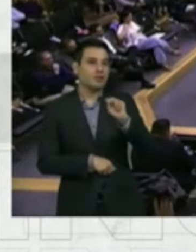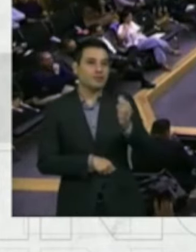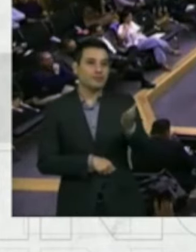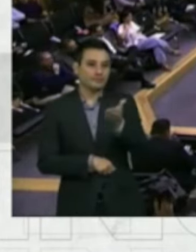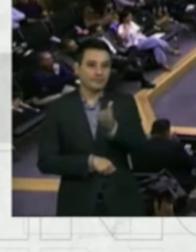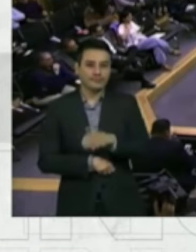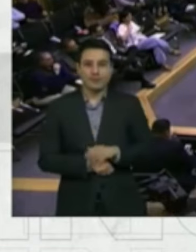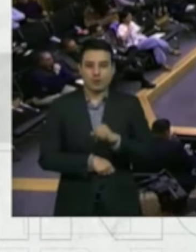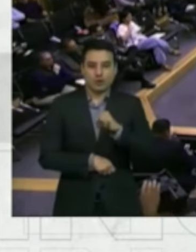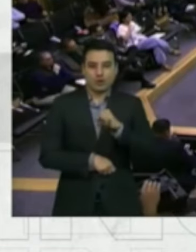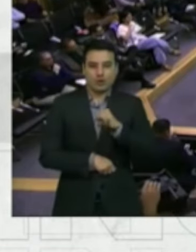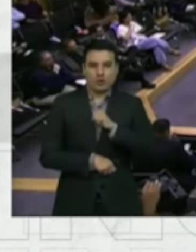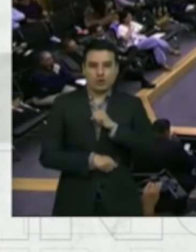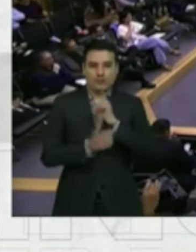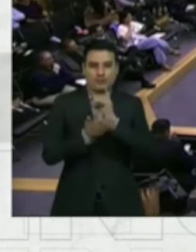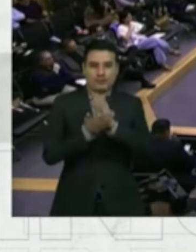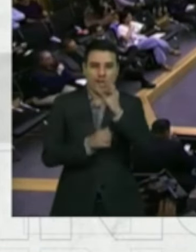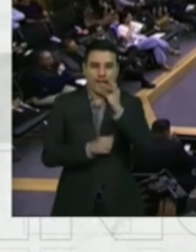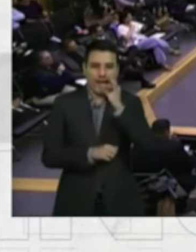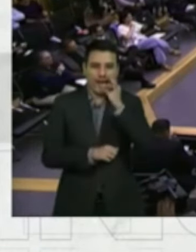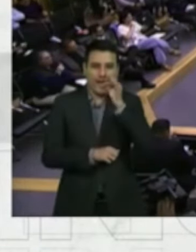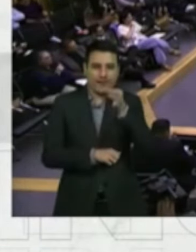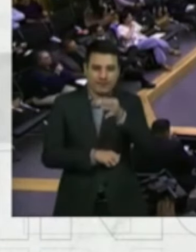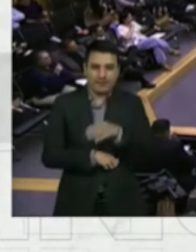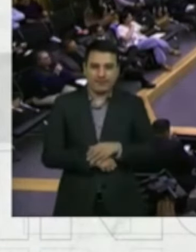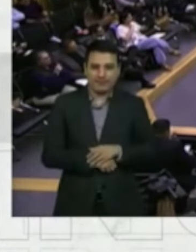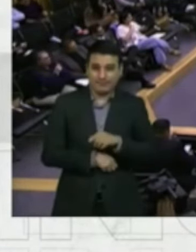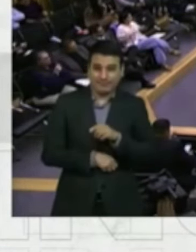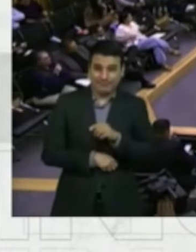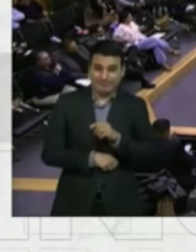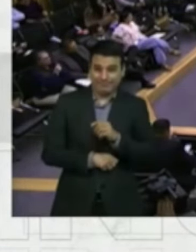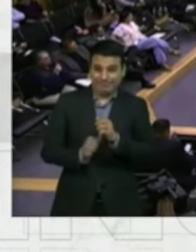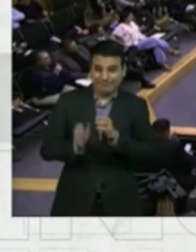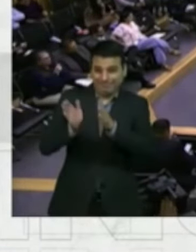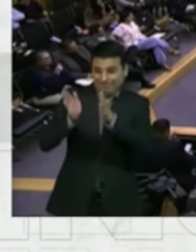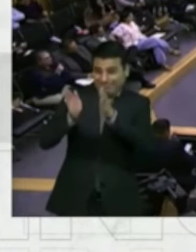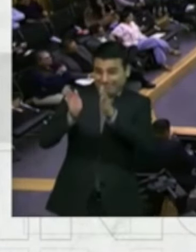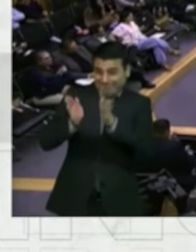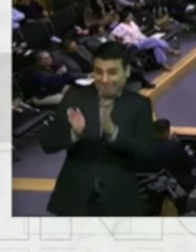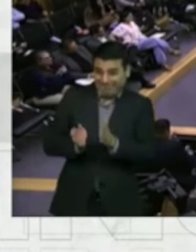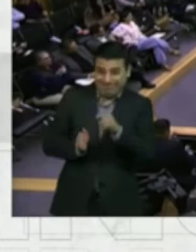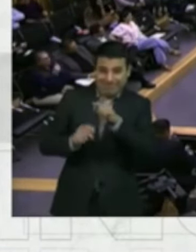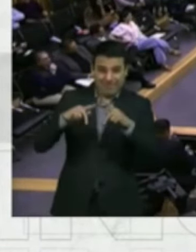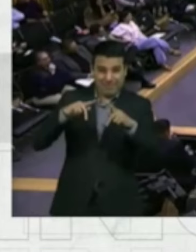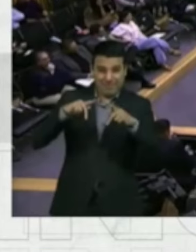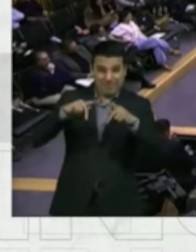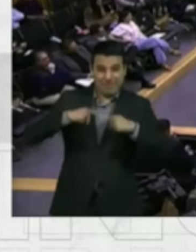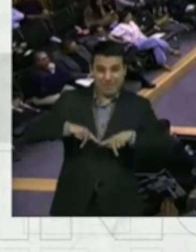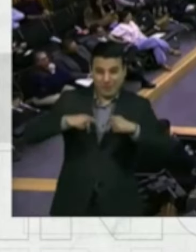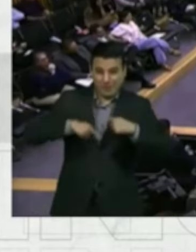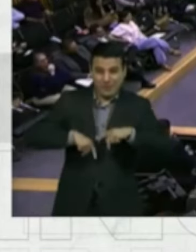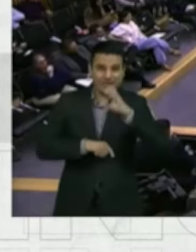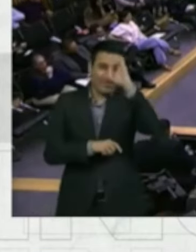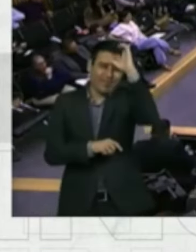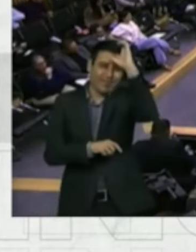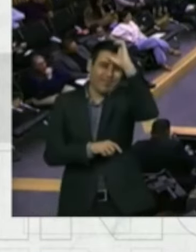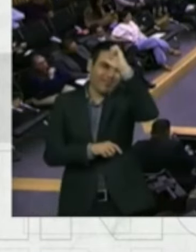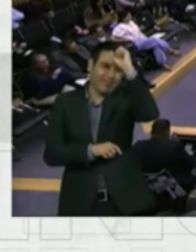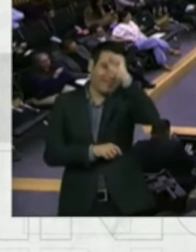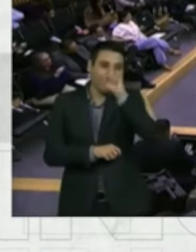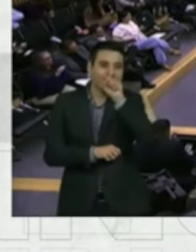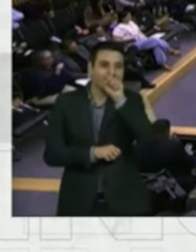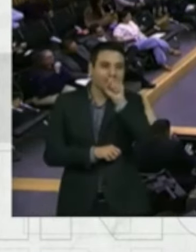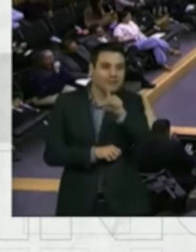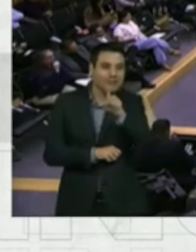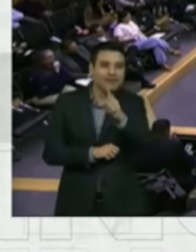Solo para decir que las payasadas de un personaje y su séquito de